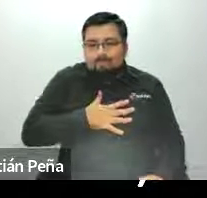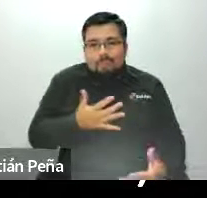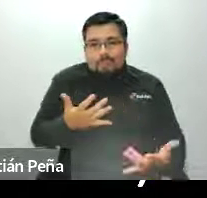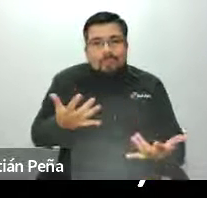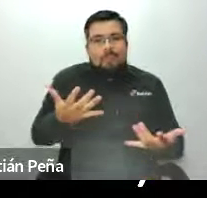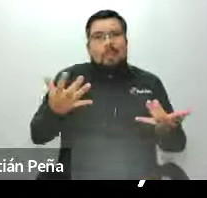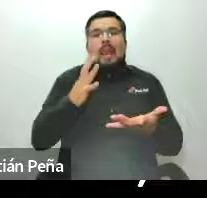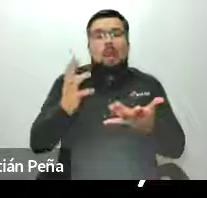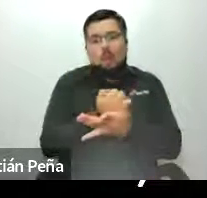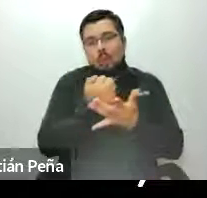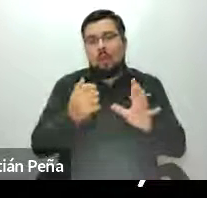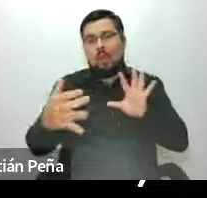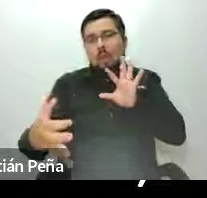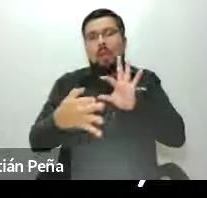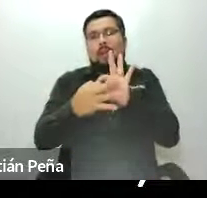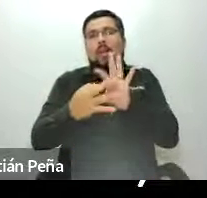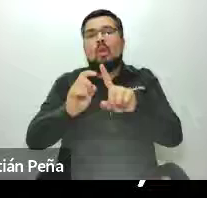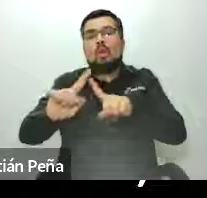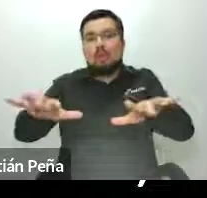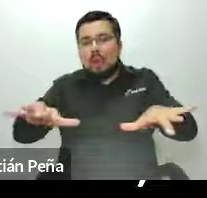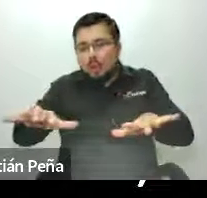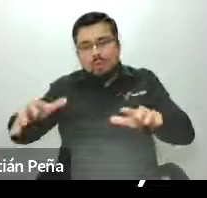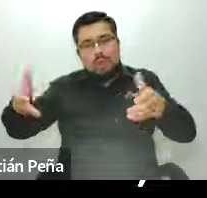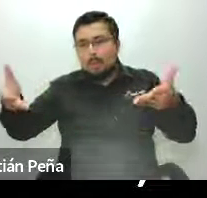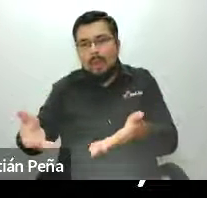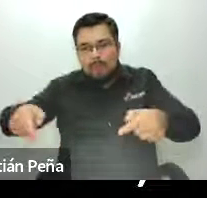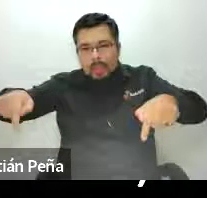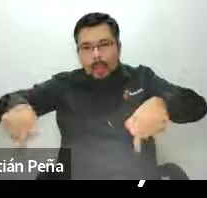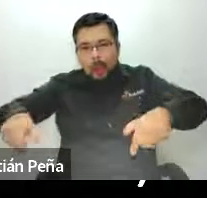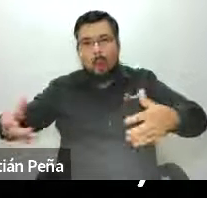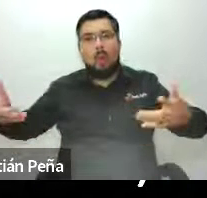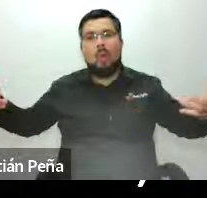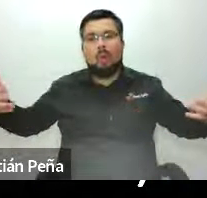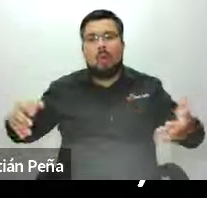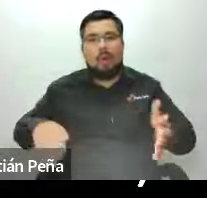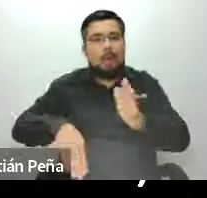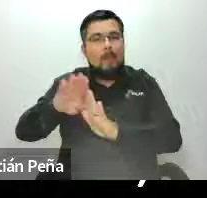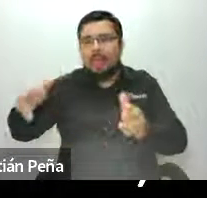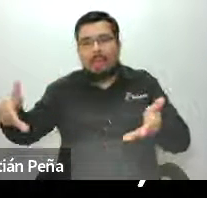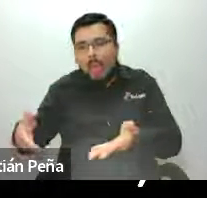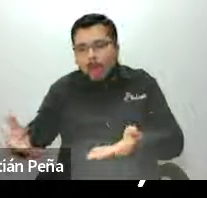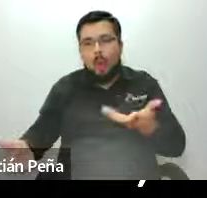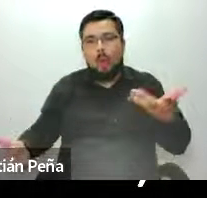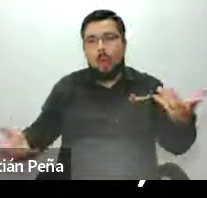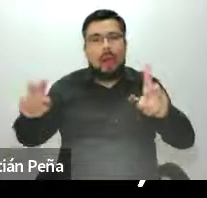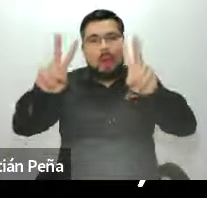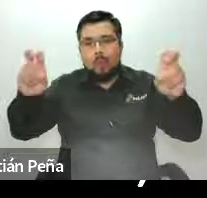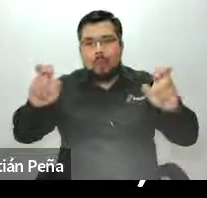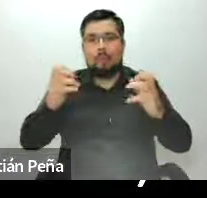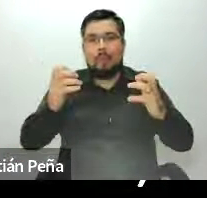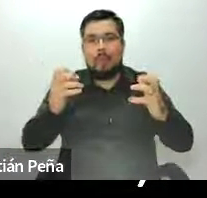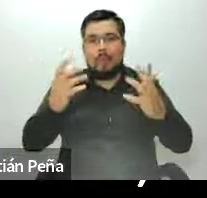Con cuestiones más contingentes, ¿no es cierto? Más relevantes, más pertinentes a los temas del estudio de la